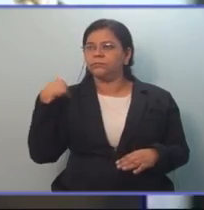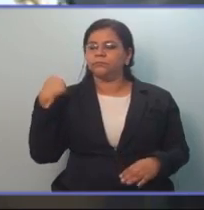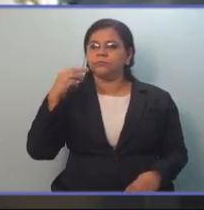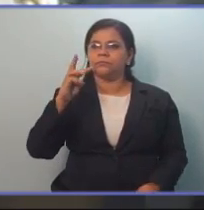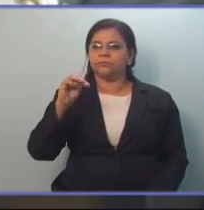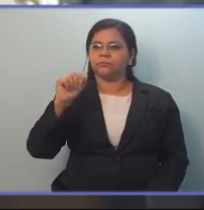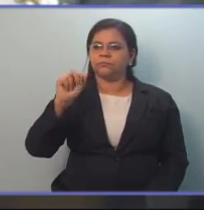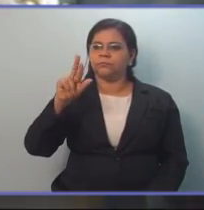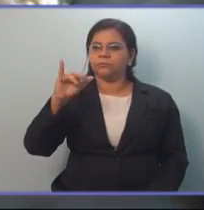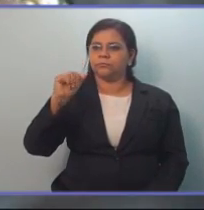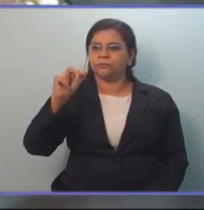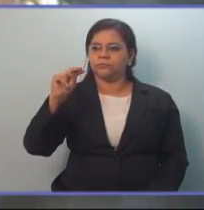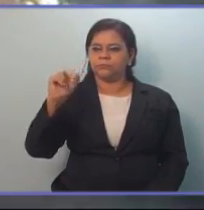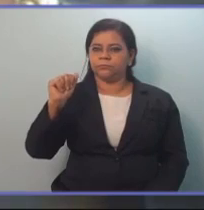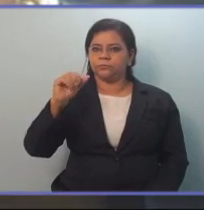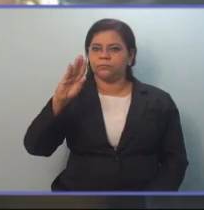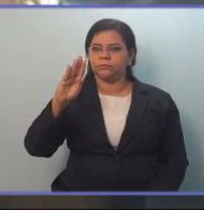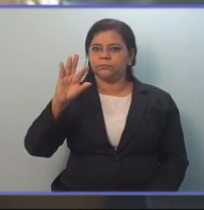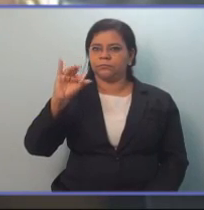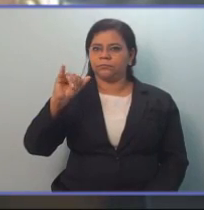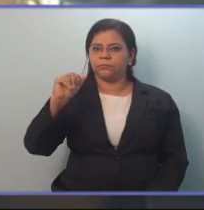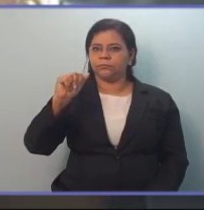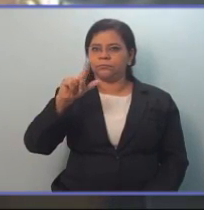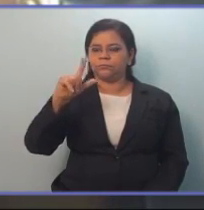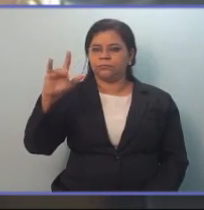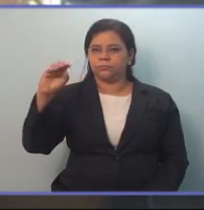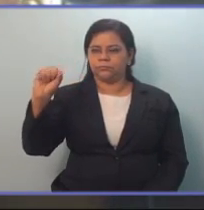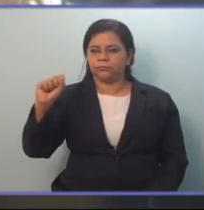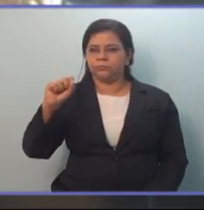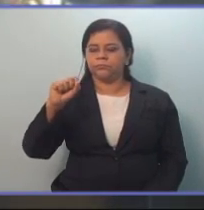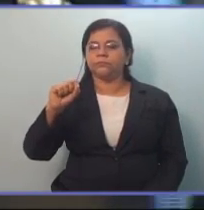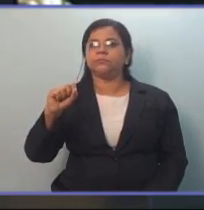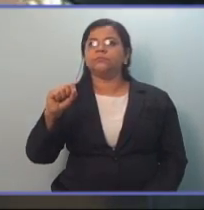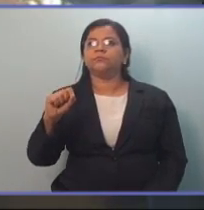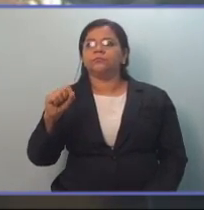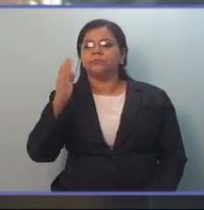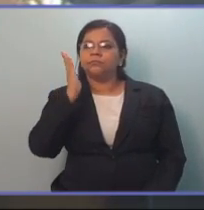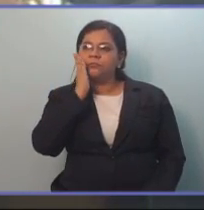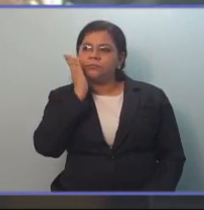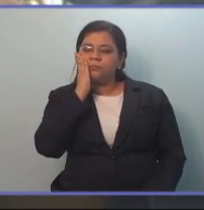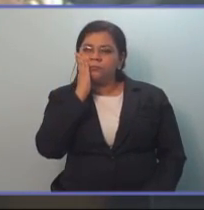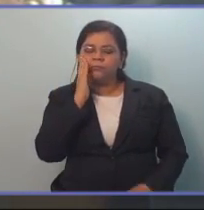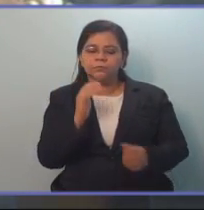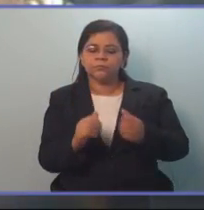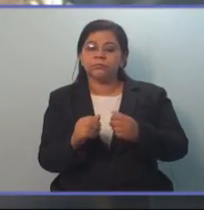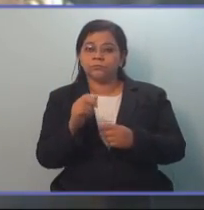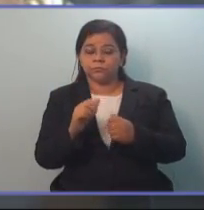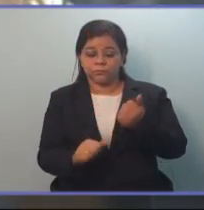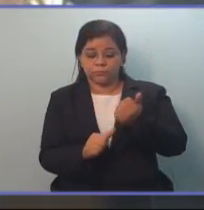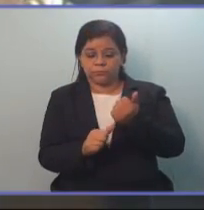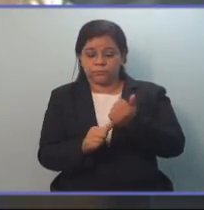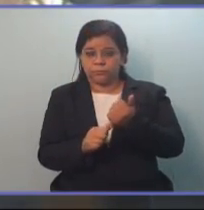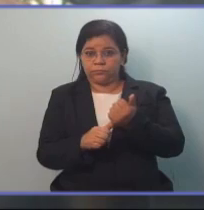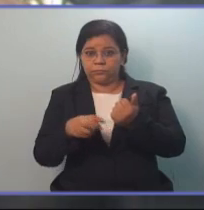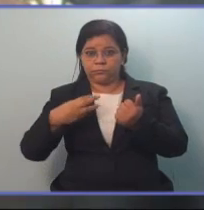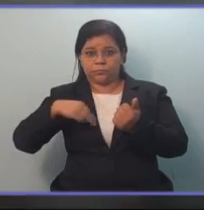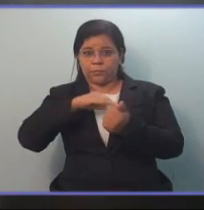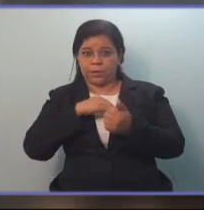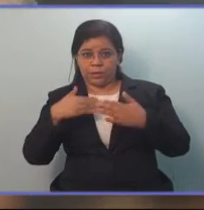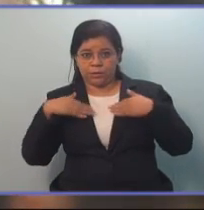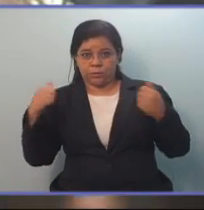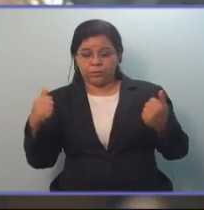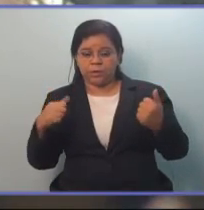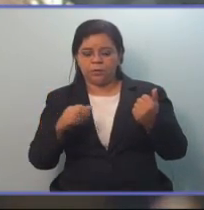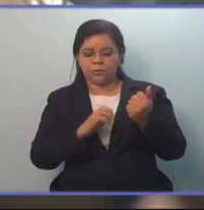de comunicación. Viuda de Espinosa, madre del viceministro de Salud, Eduardo